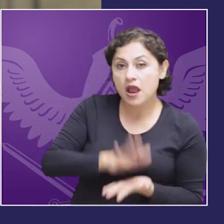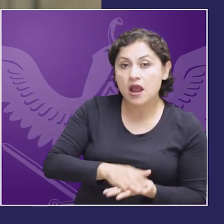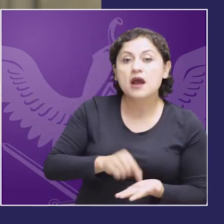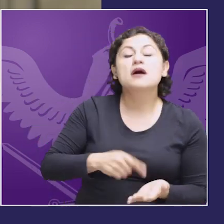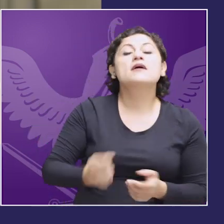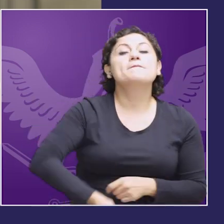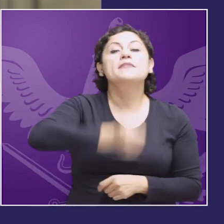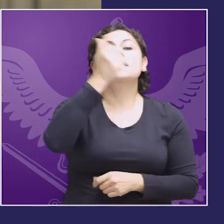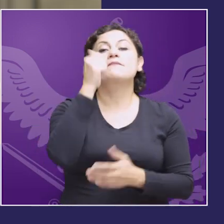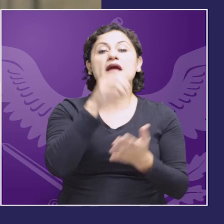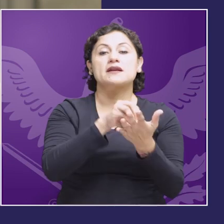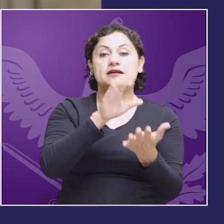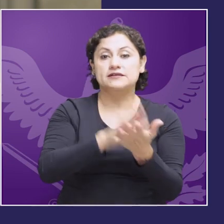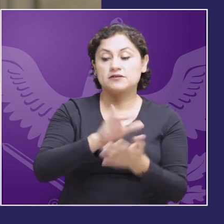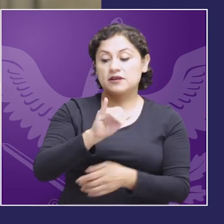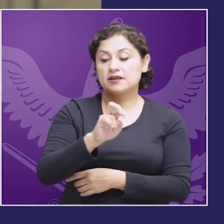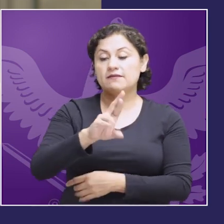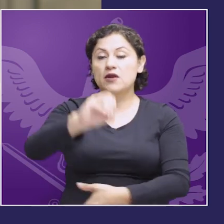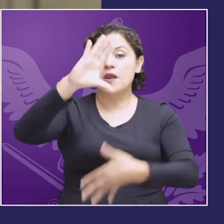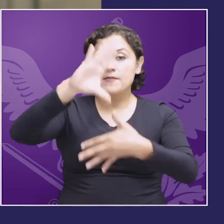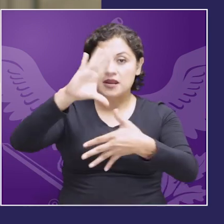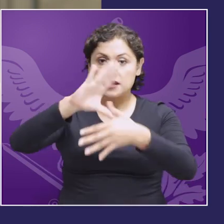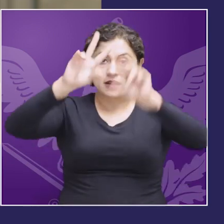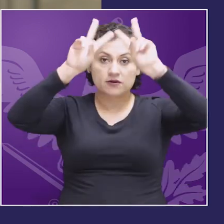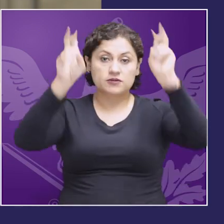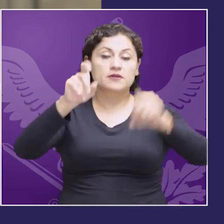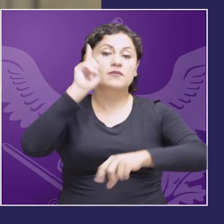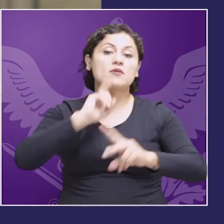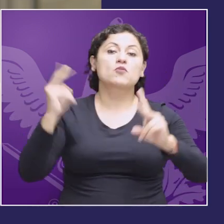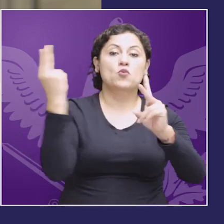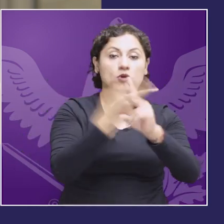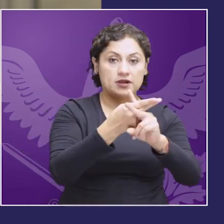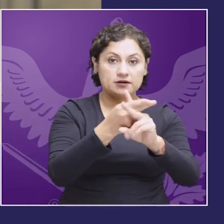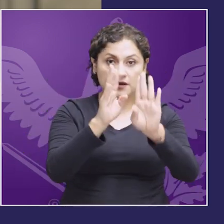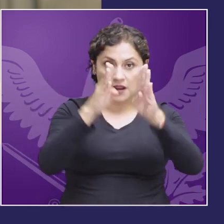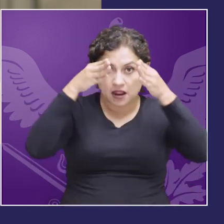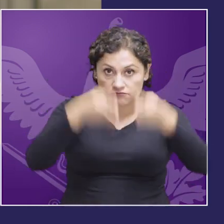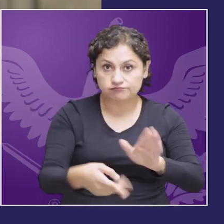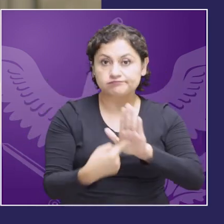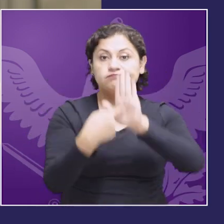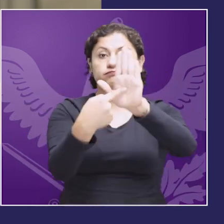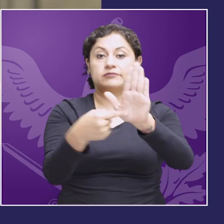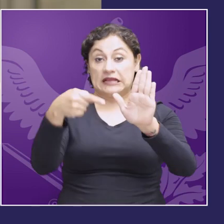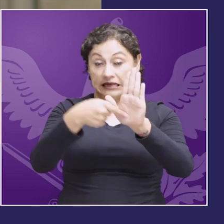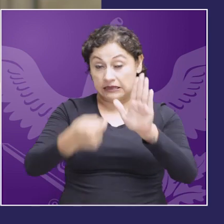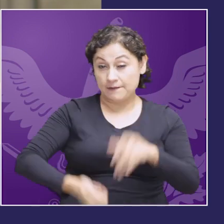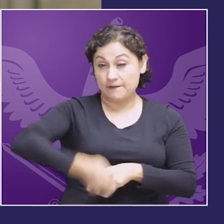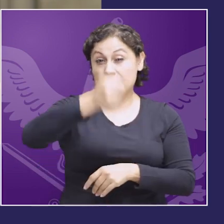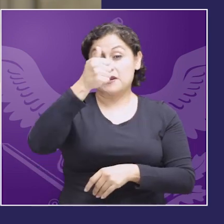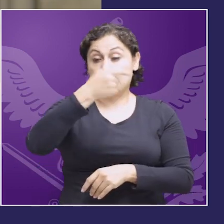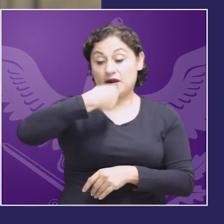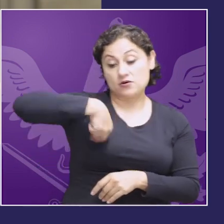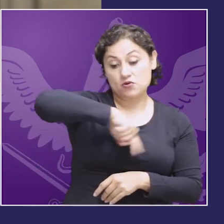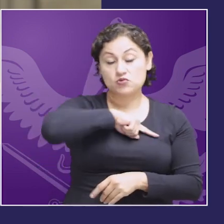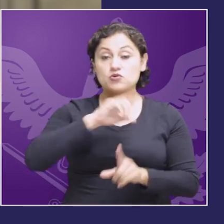emitió este primer registro iberoamericano de femicidio, al cual ahora me voy a referir con un poquito más detalle.